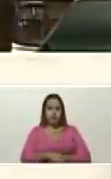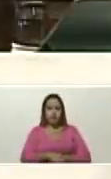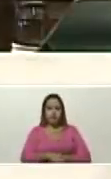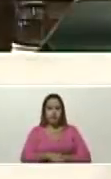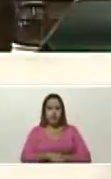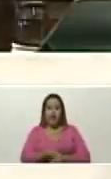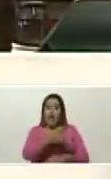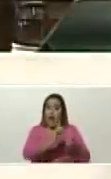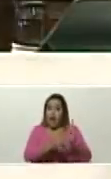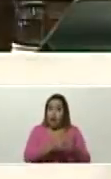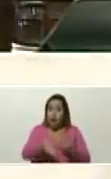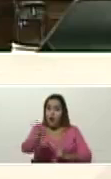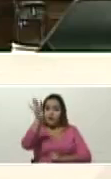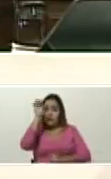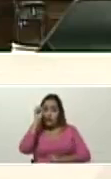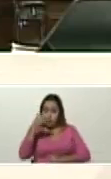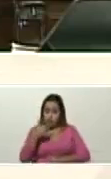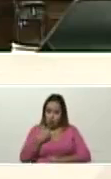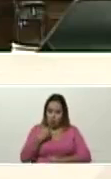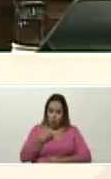si algo aprendí yo